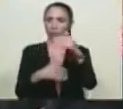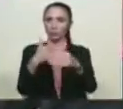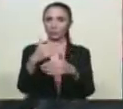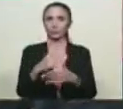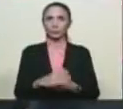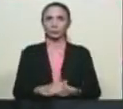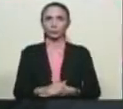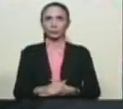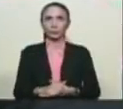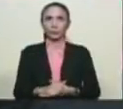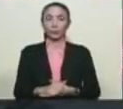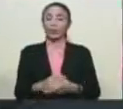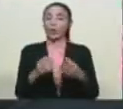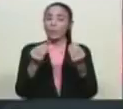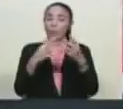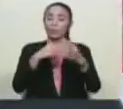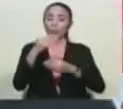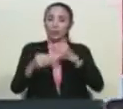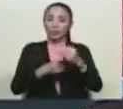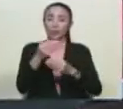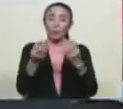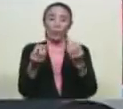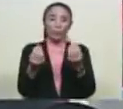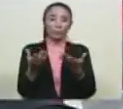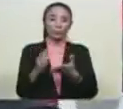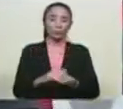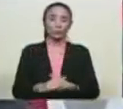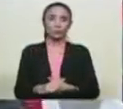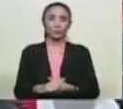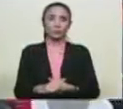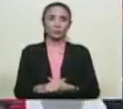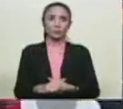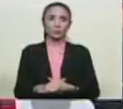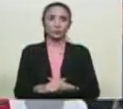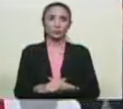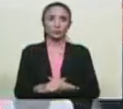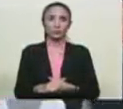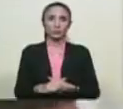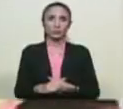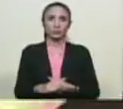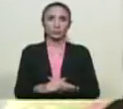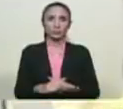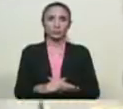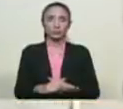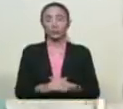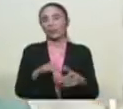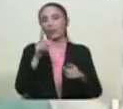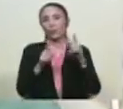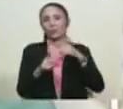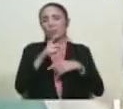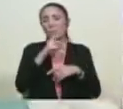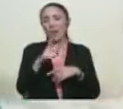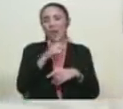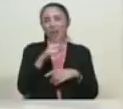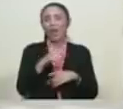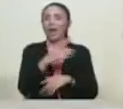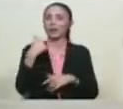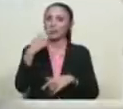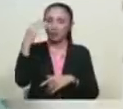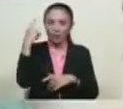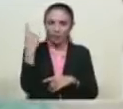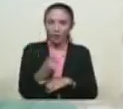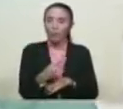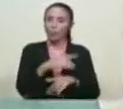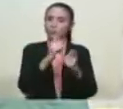Muchas cosas están por hacer todavía. Son muchas cosas las que están mal hechas y que hay que